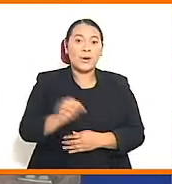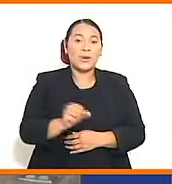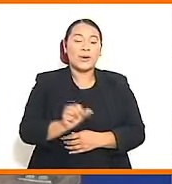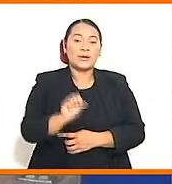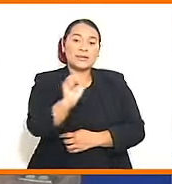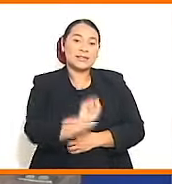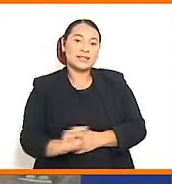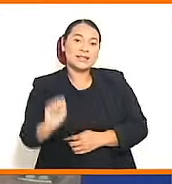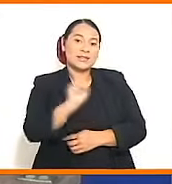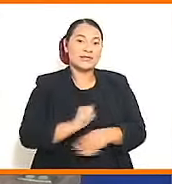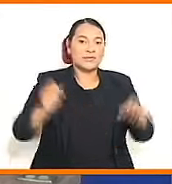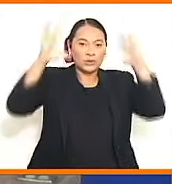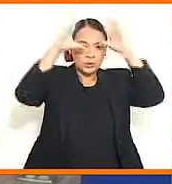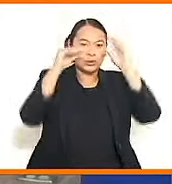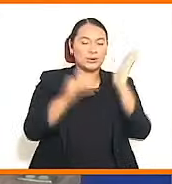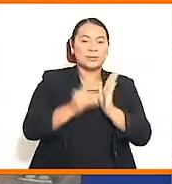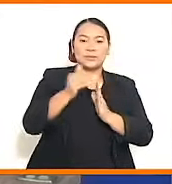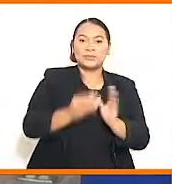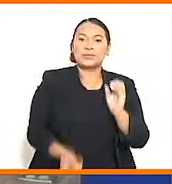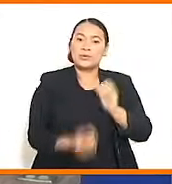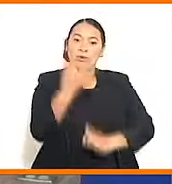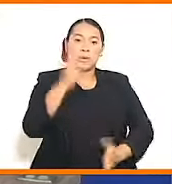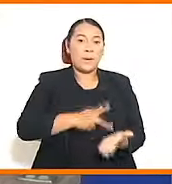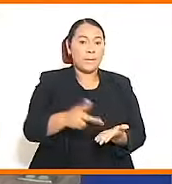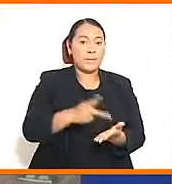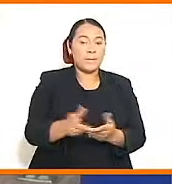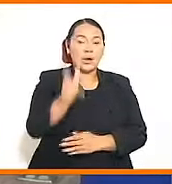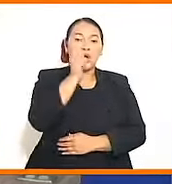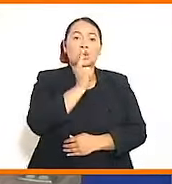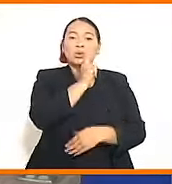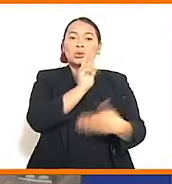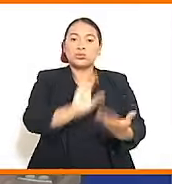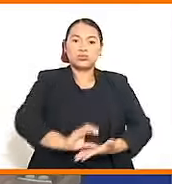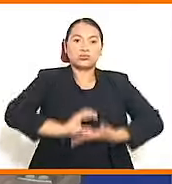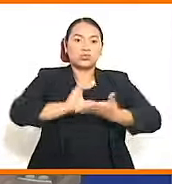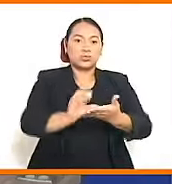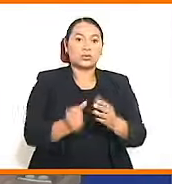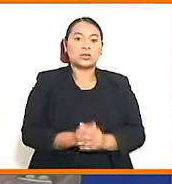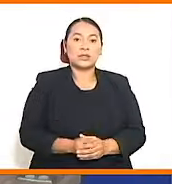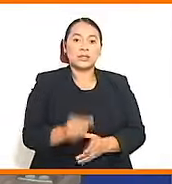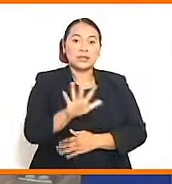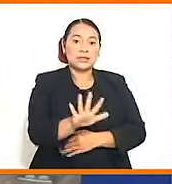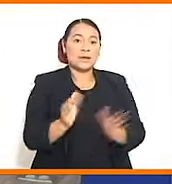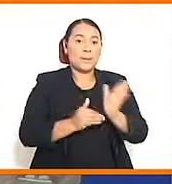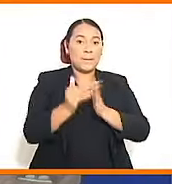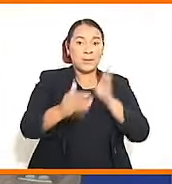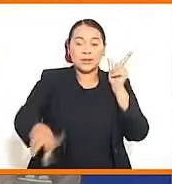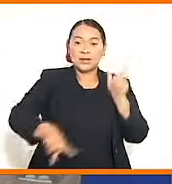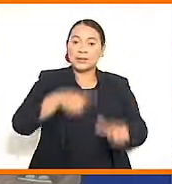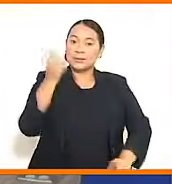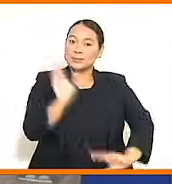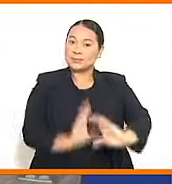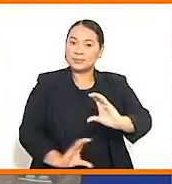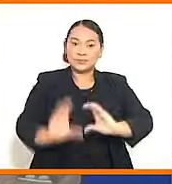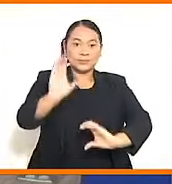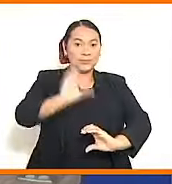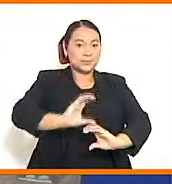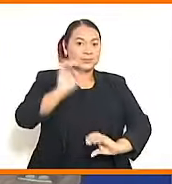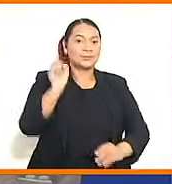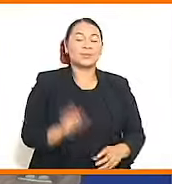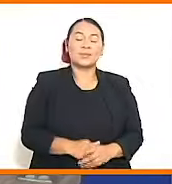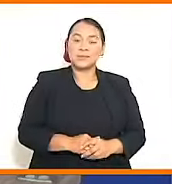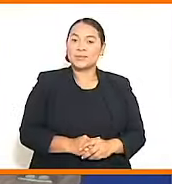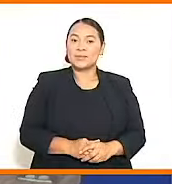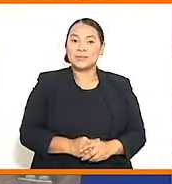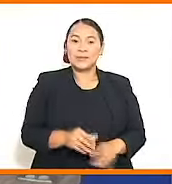sábado noche millonaria y nuestro nuevo monto de nuestro Loto Super Premio está en 5 millones de lempiras con su jugada doble.